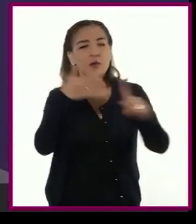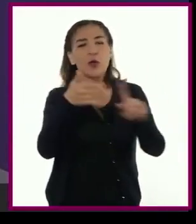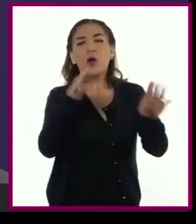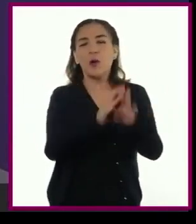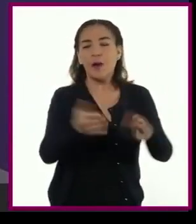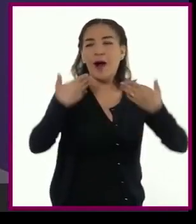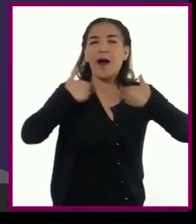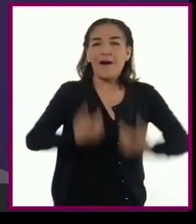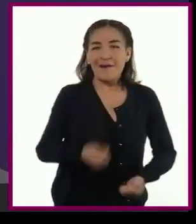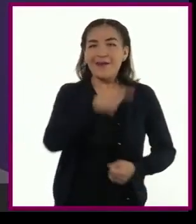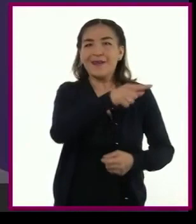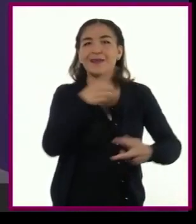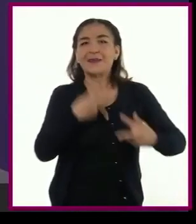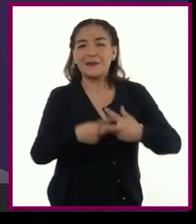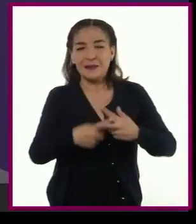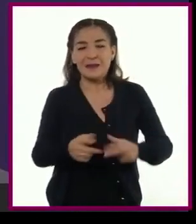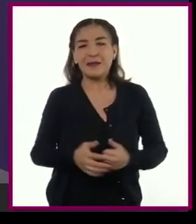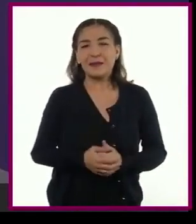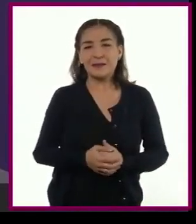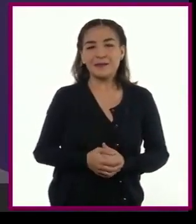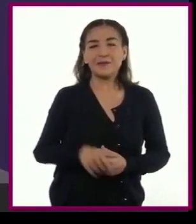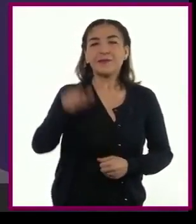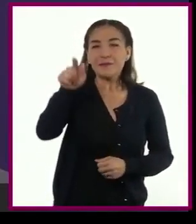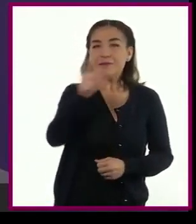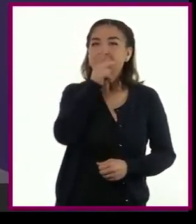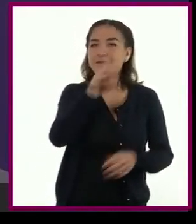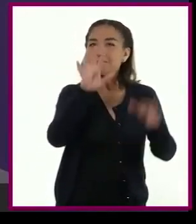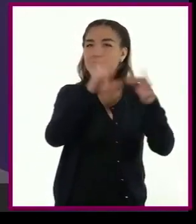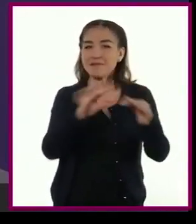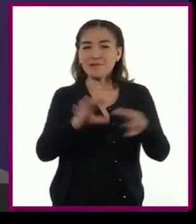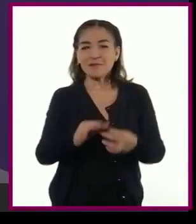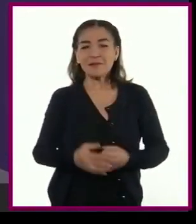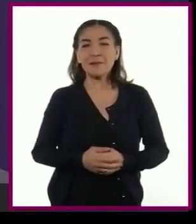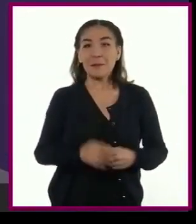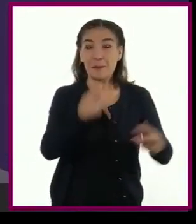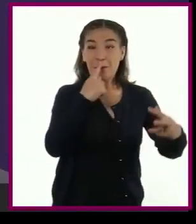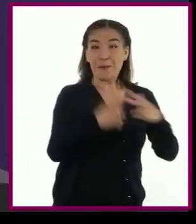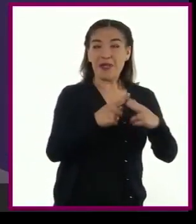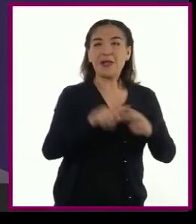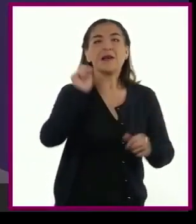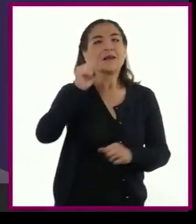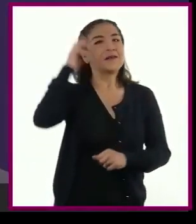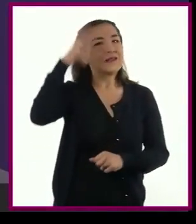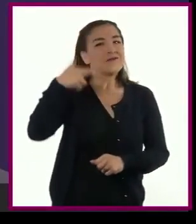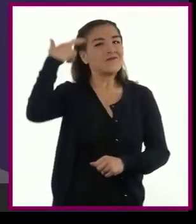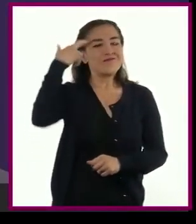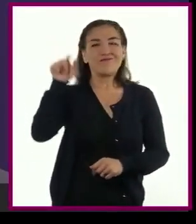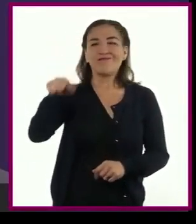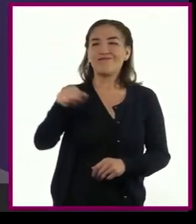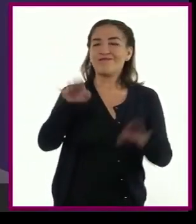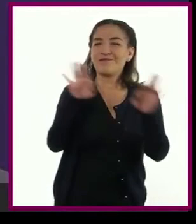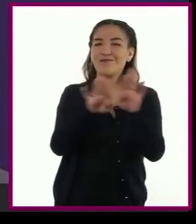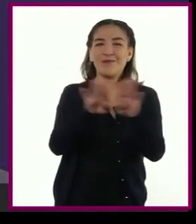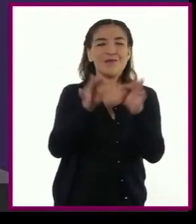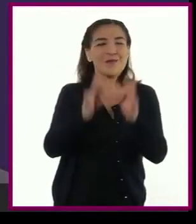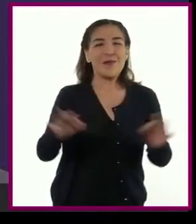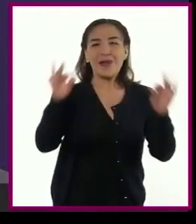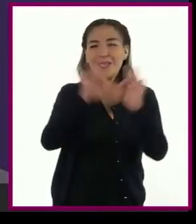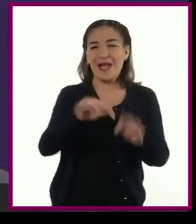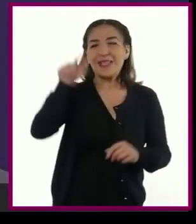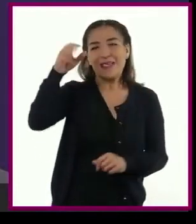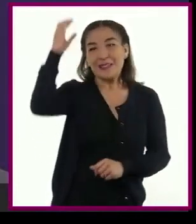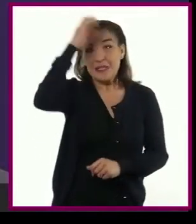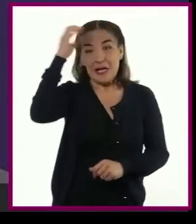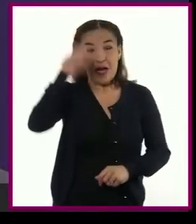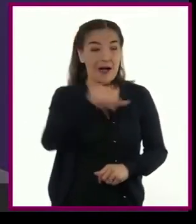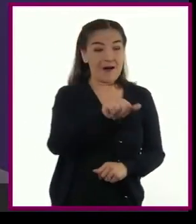las matemáticas. Retomo sus palabras. La matemática es la reina de las ciencias y la aritmética es